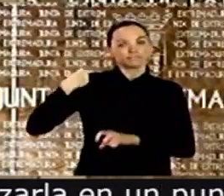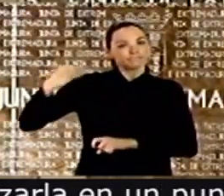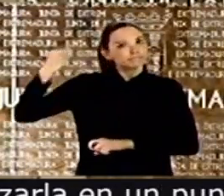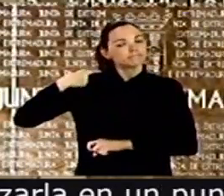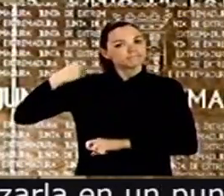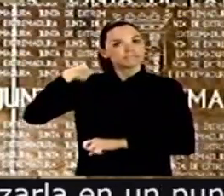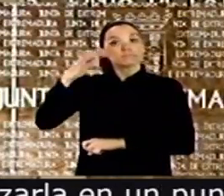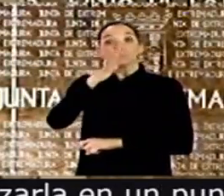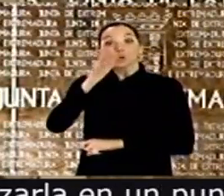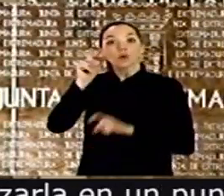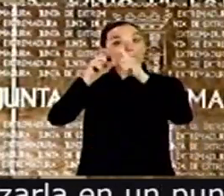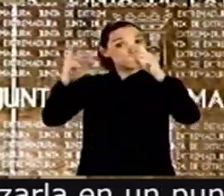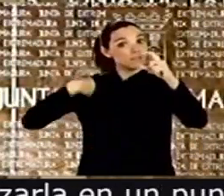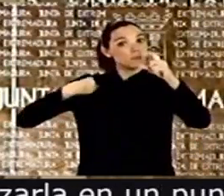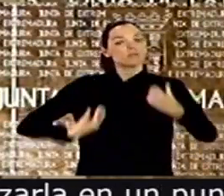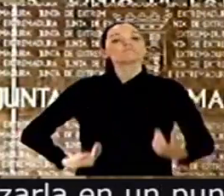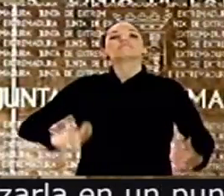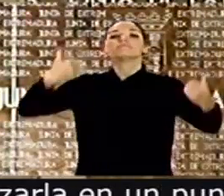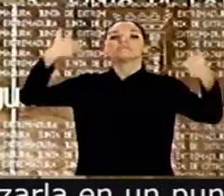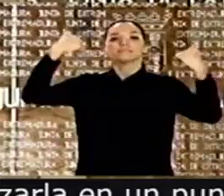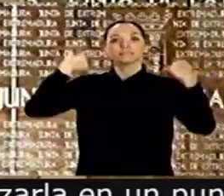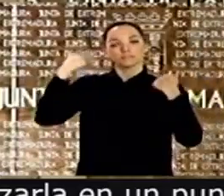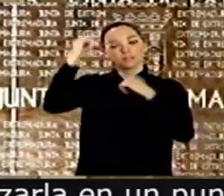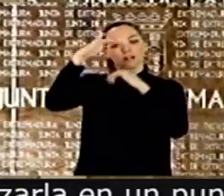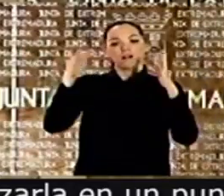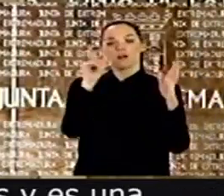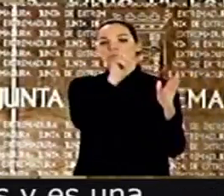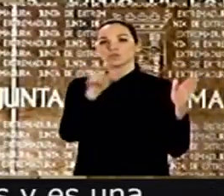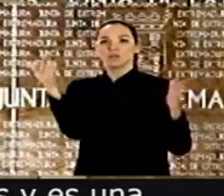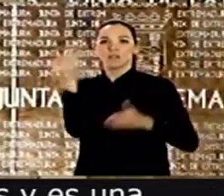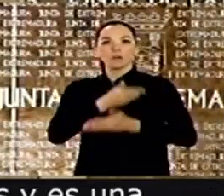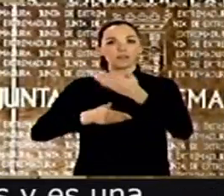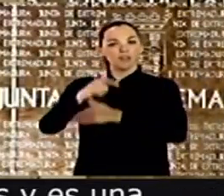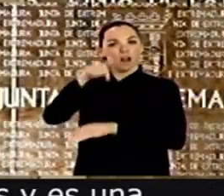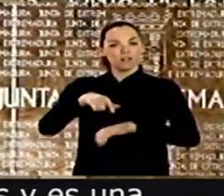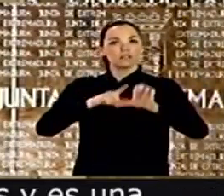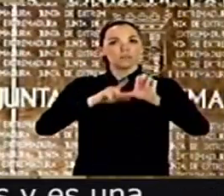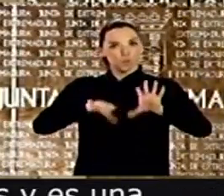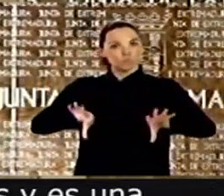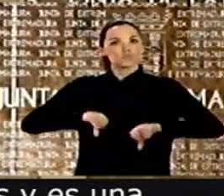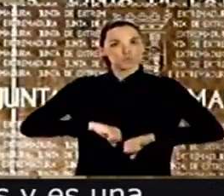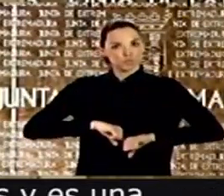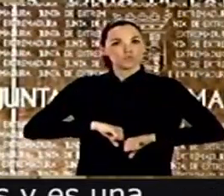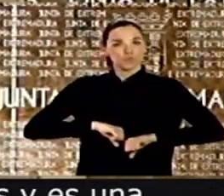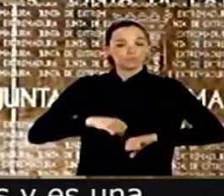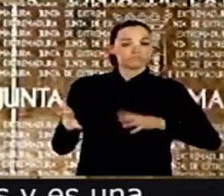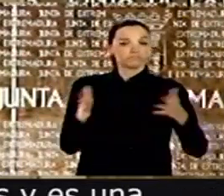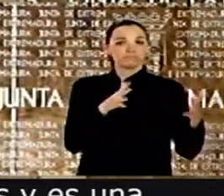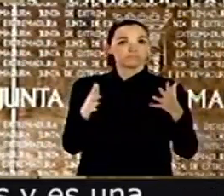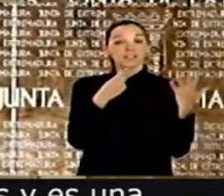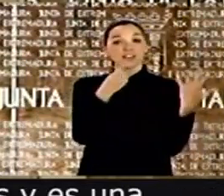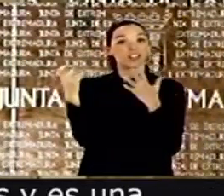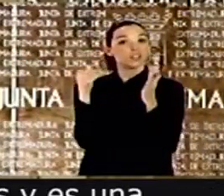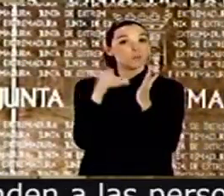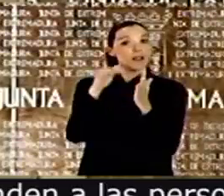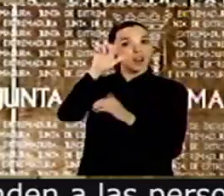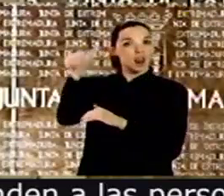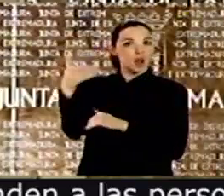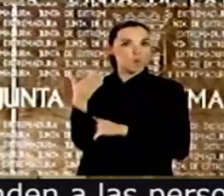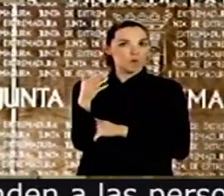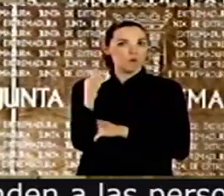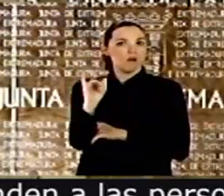encargan de atender a las personas con discapacidad en nuestra comunidad autónoma. Esto supone en torno a 600.000 euros y era